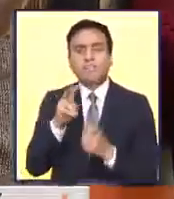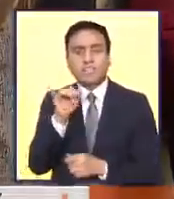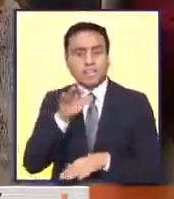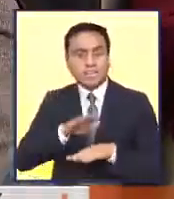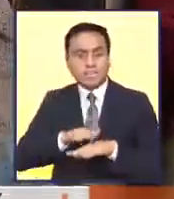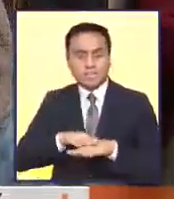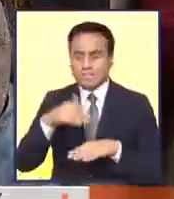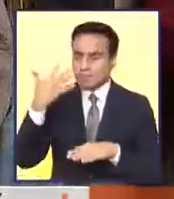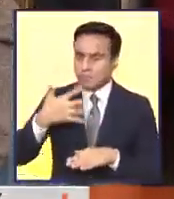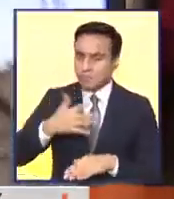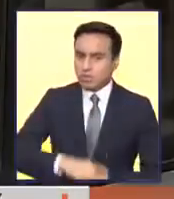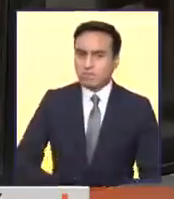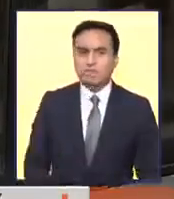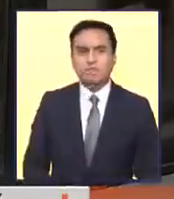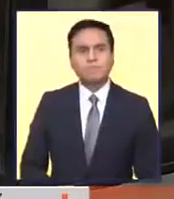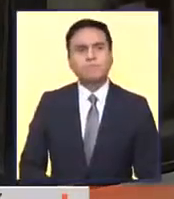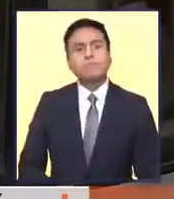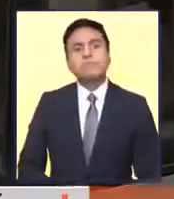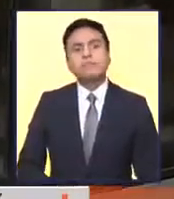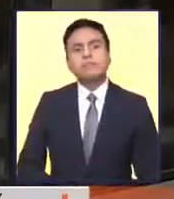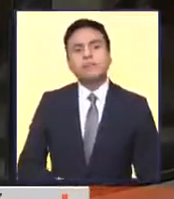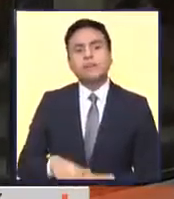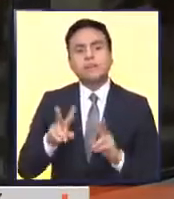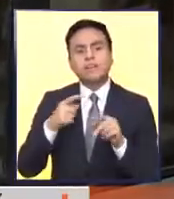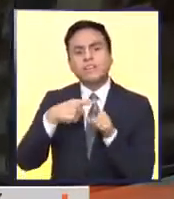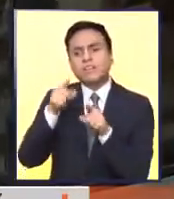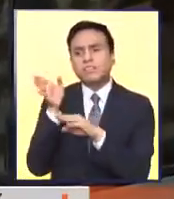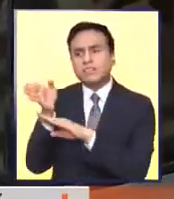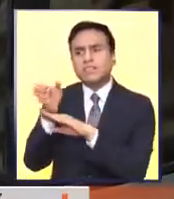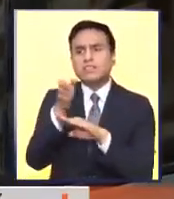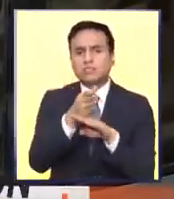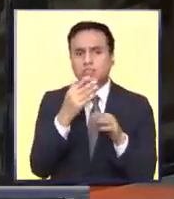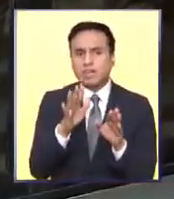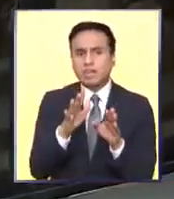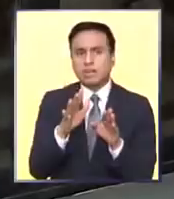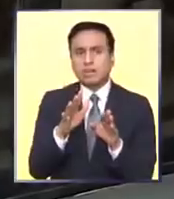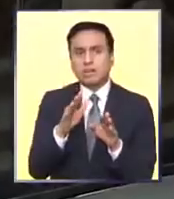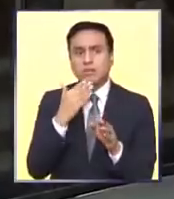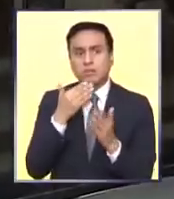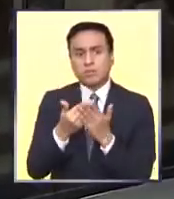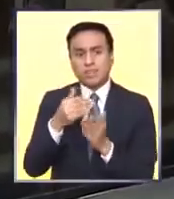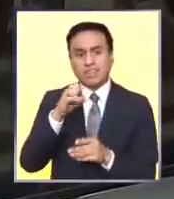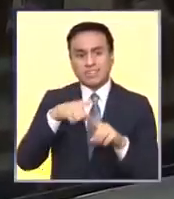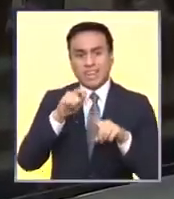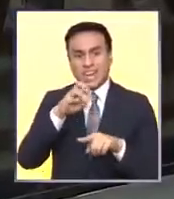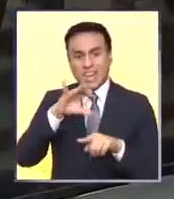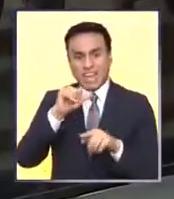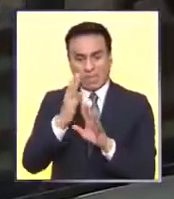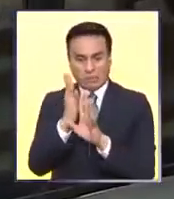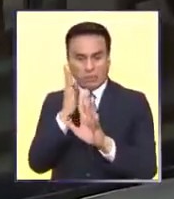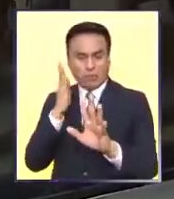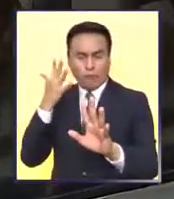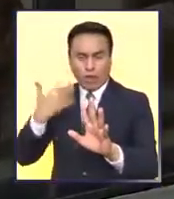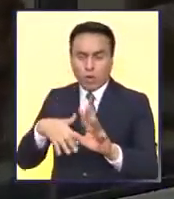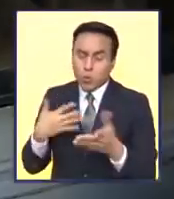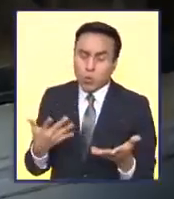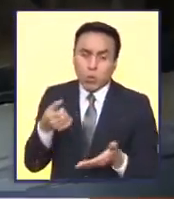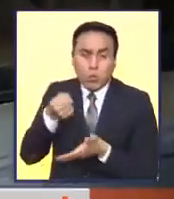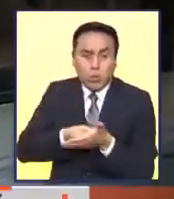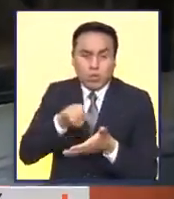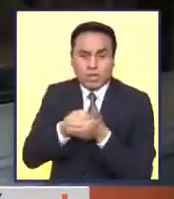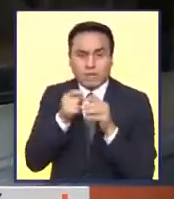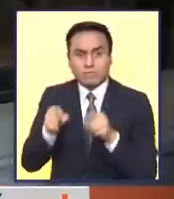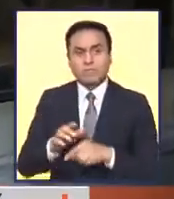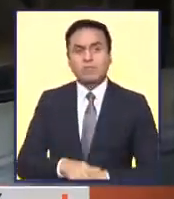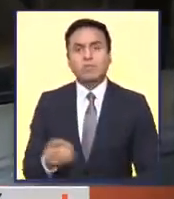primordial. Me ha costado, me ha tocado ir a varios sitios y eso, y cuando me han mandado a extranjería, las colas son fuertes y eso, pero bueno, la lucha está ahí. Como